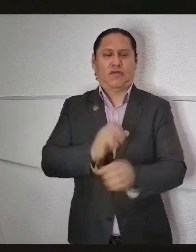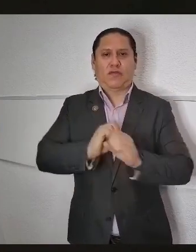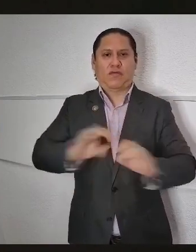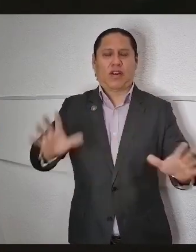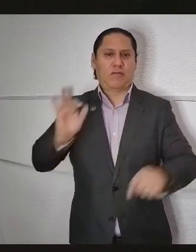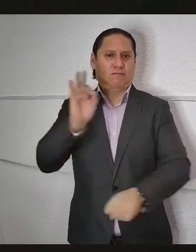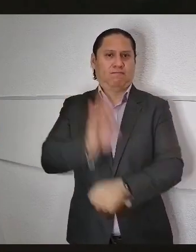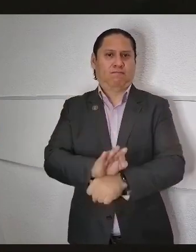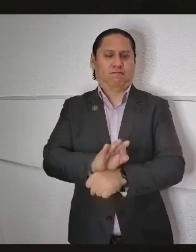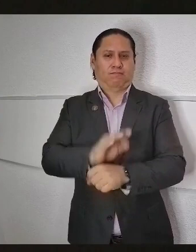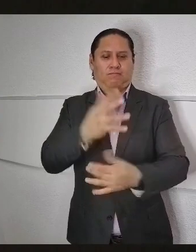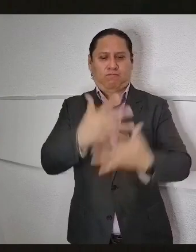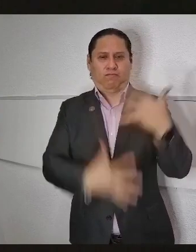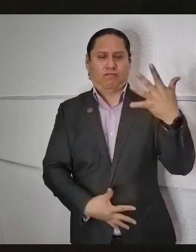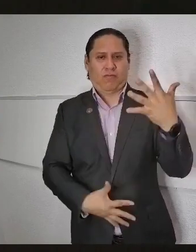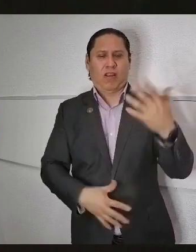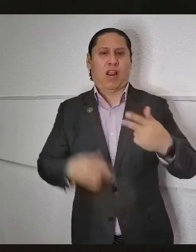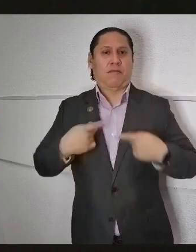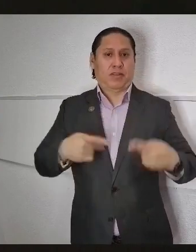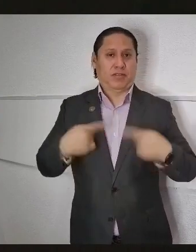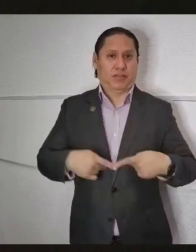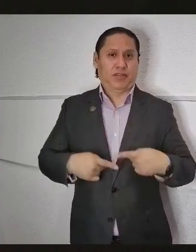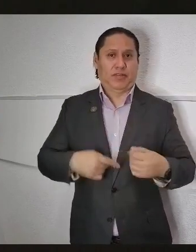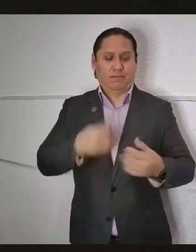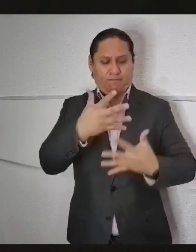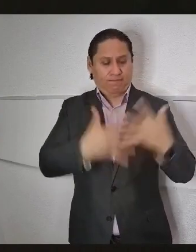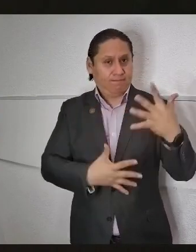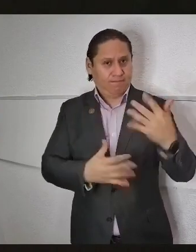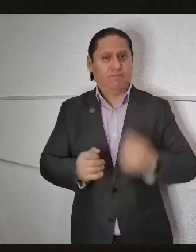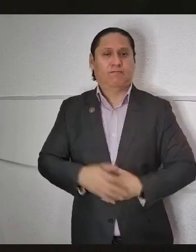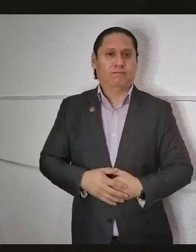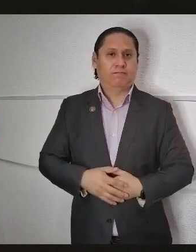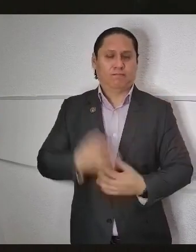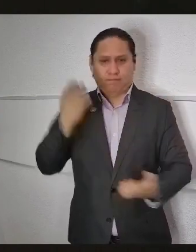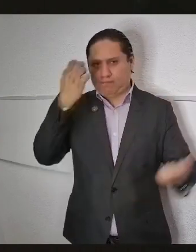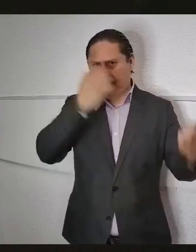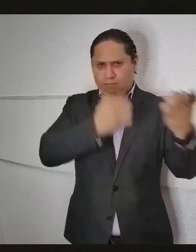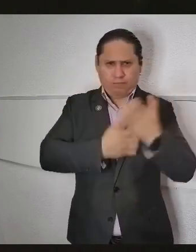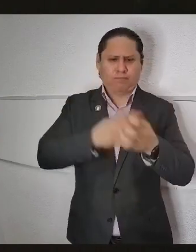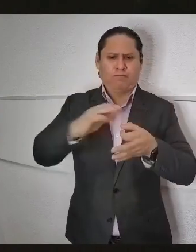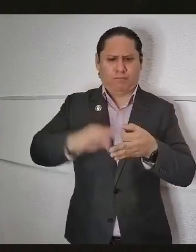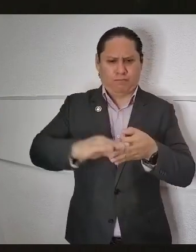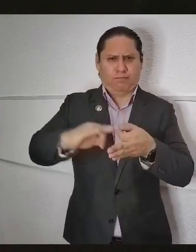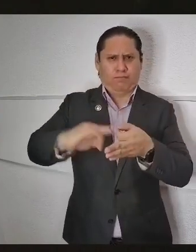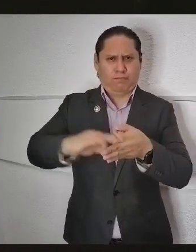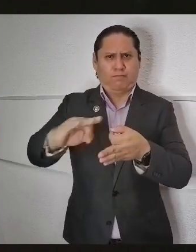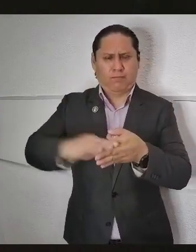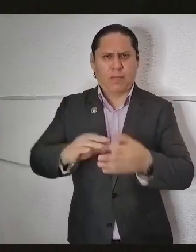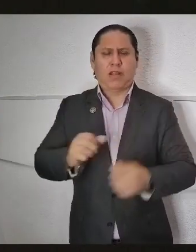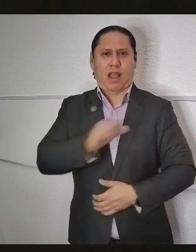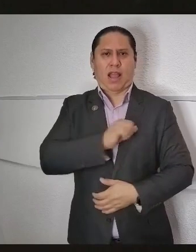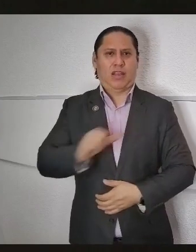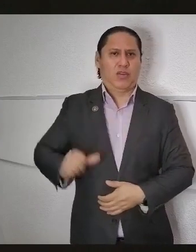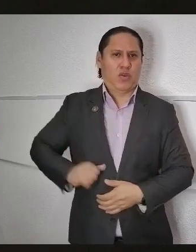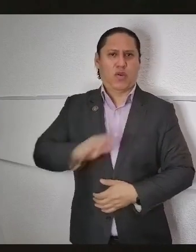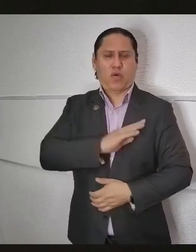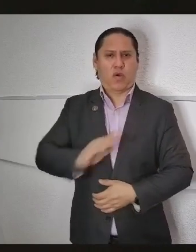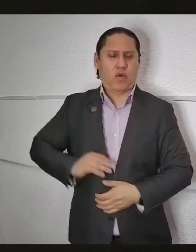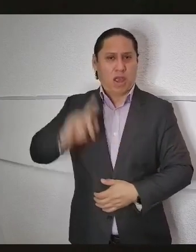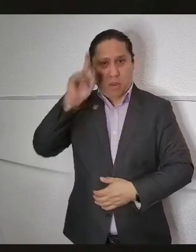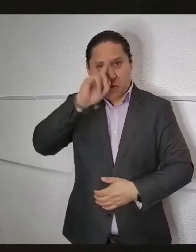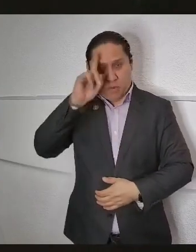Datos Personales del Estado de Chiapas a que verifique de forma periódica que los ayuntamientos y los